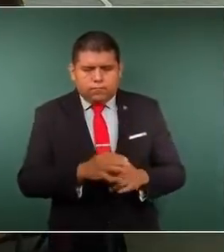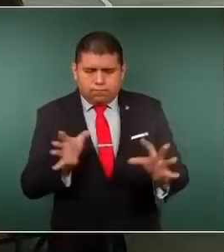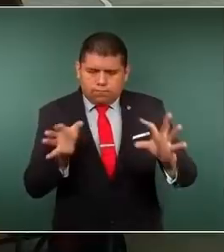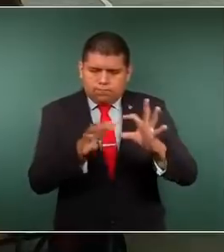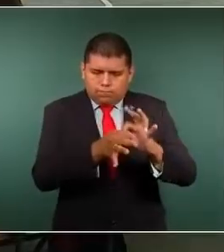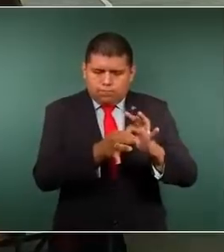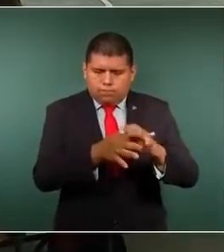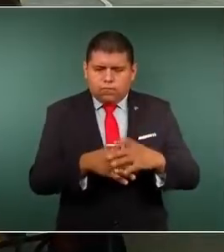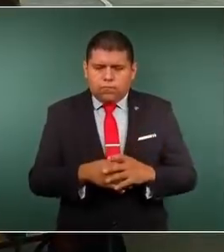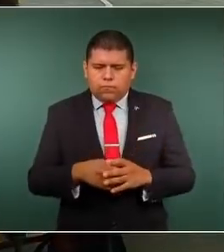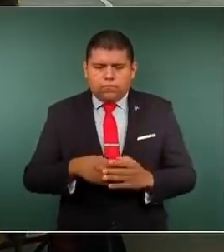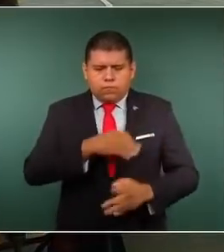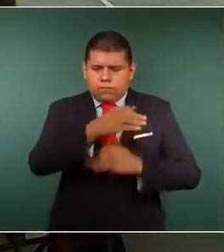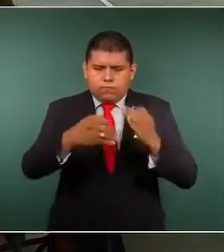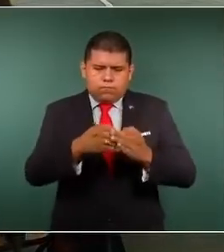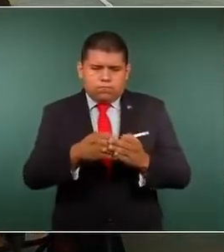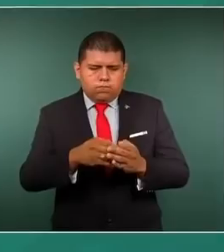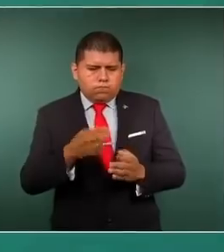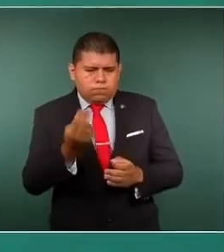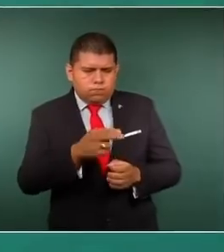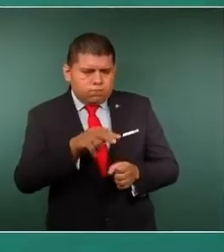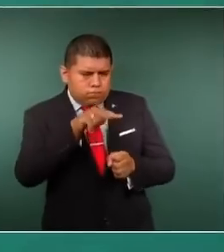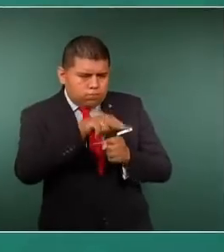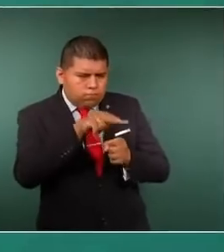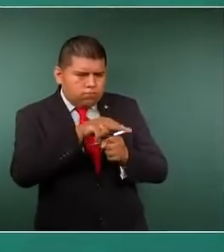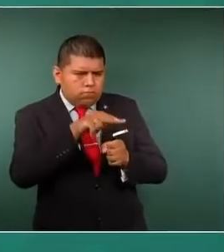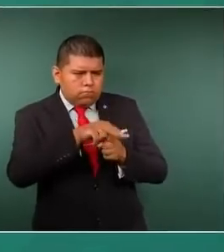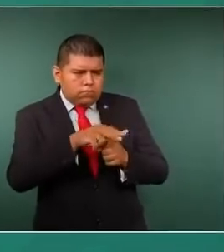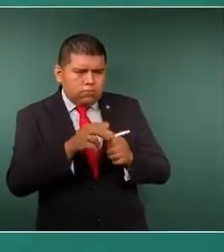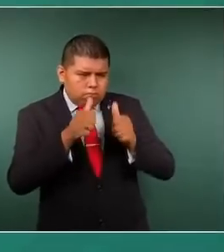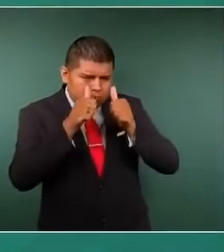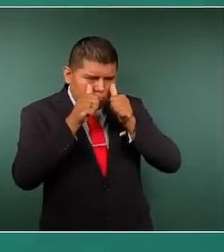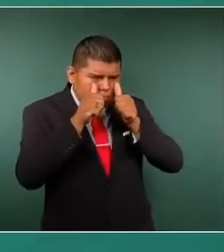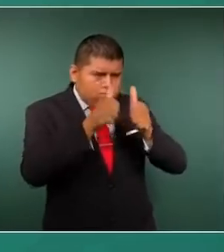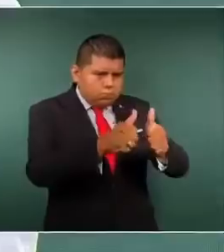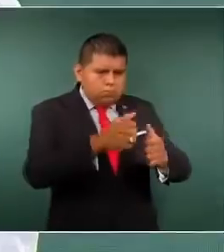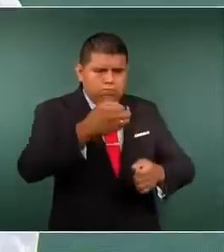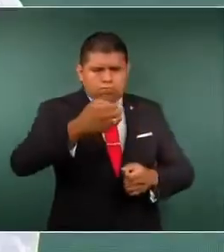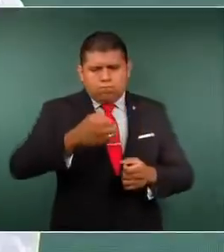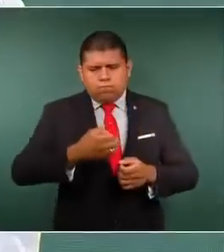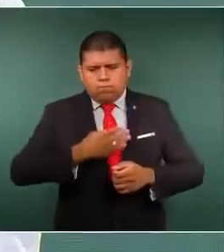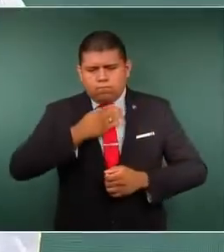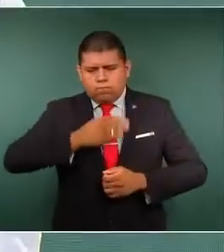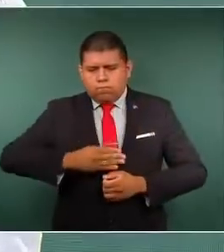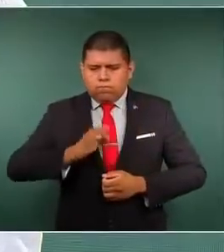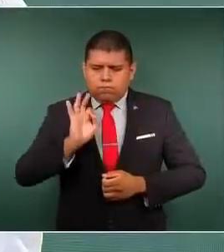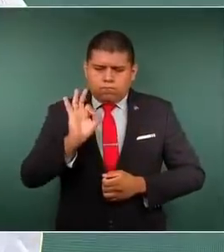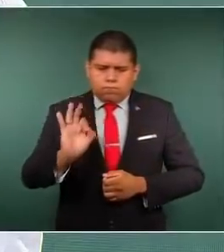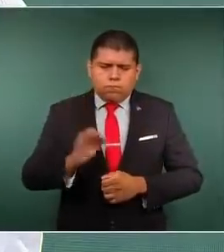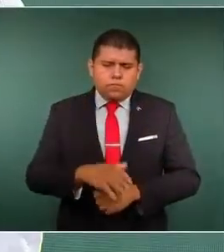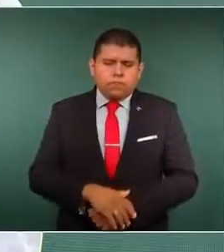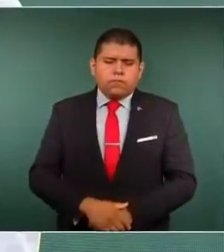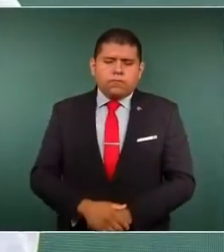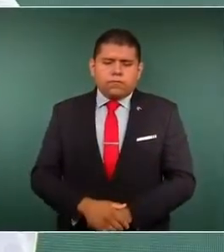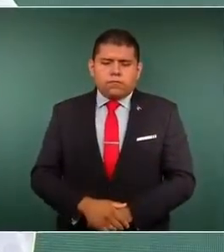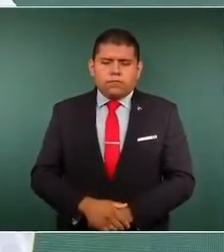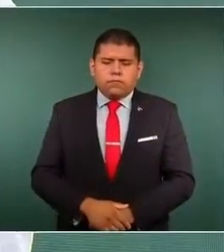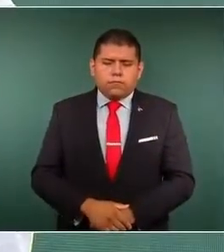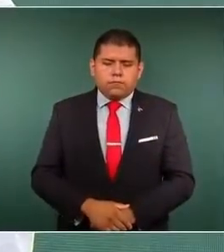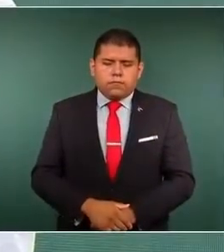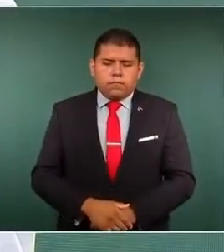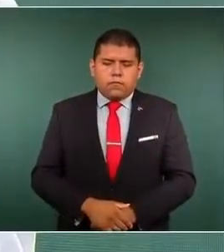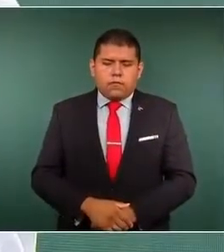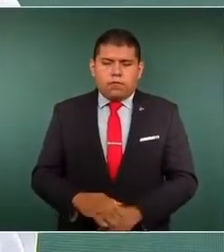todos pendientes para que haya justicia no fabricar